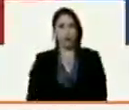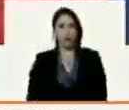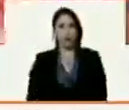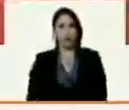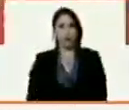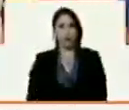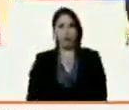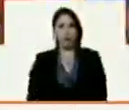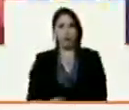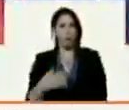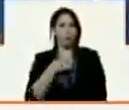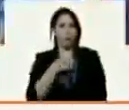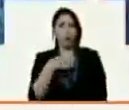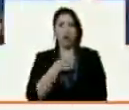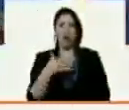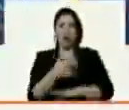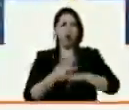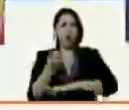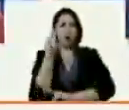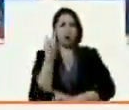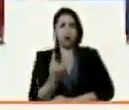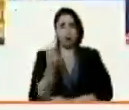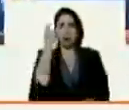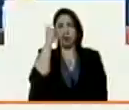No podrían gobernar ni un día.